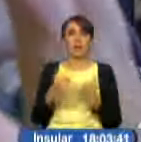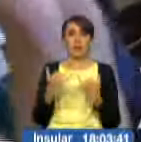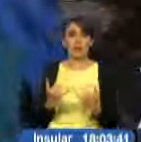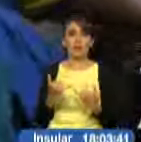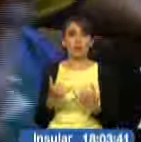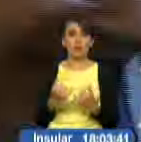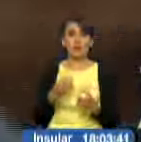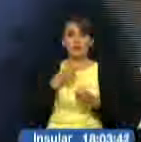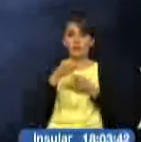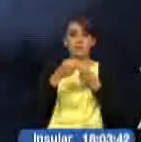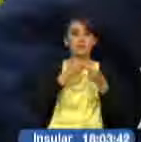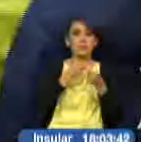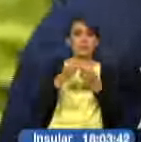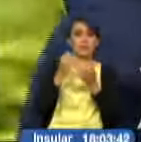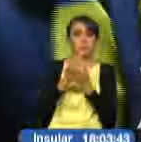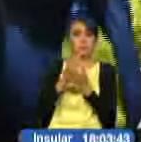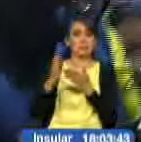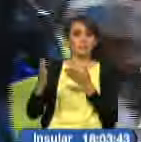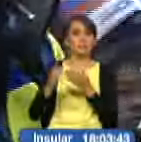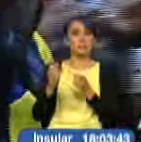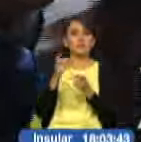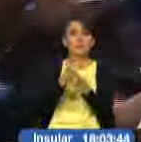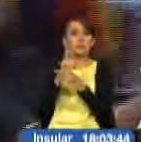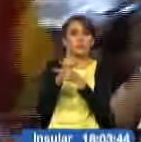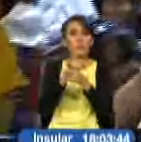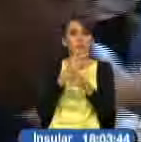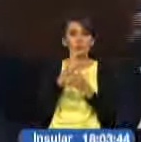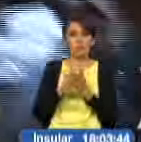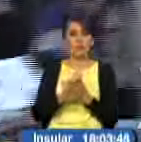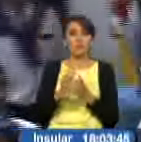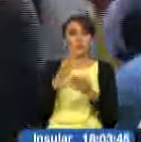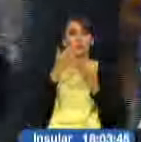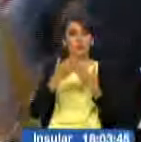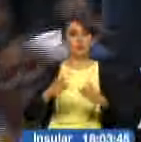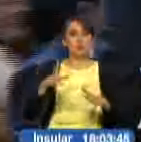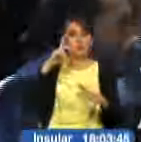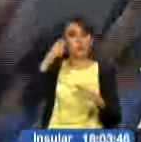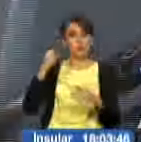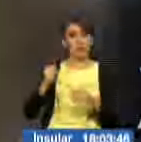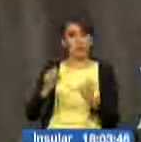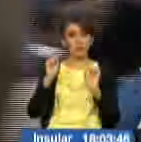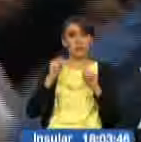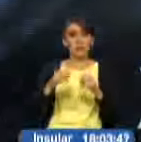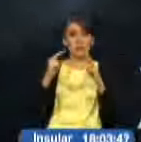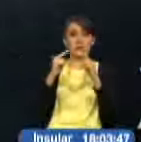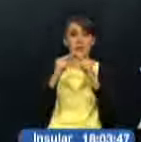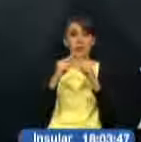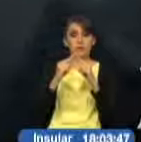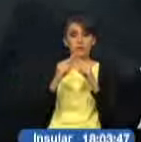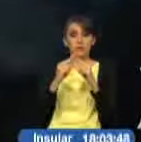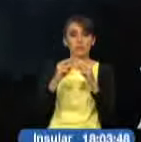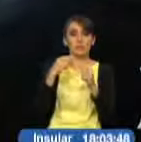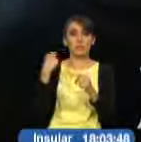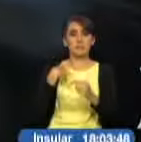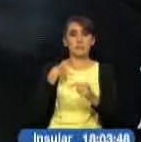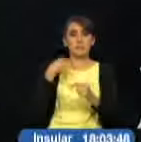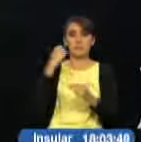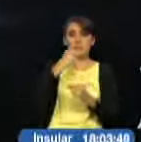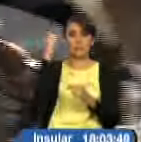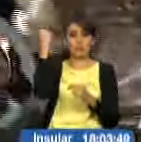para evitar cualquier contacto con la prensa, concluyendo que para Lasso la única manera de reconocer los resultados es si él es